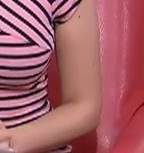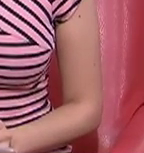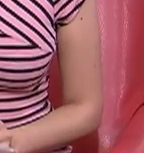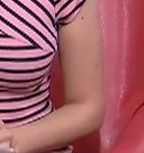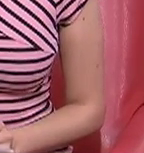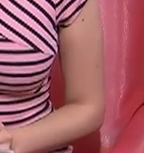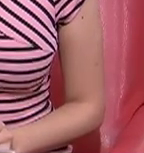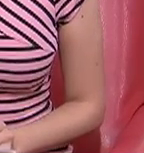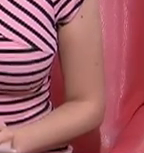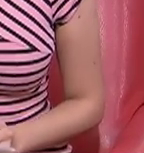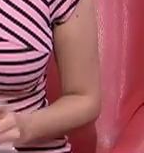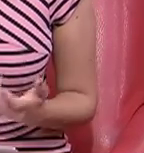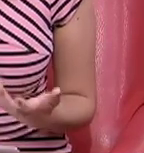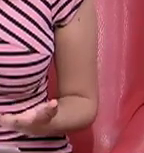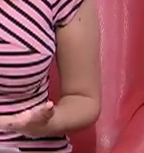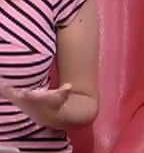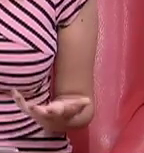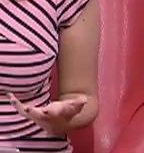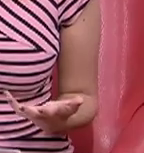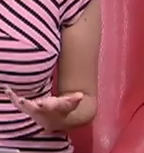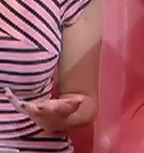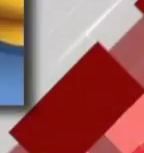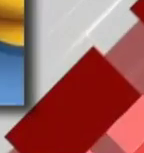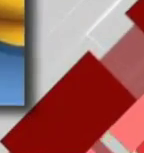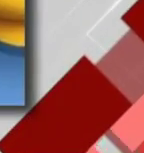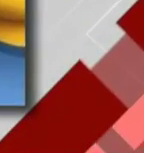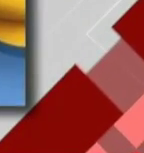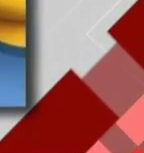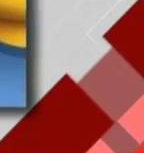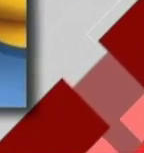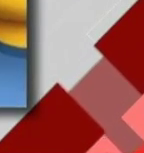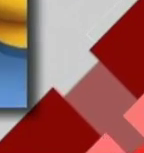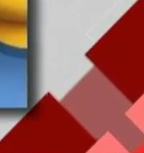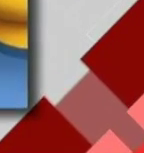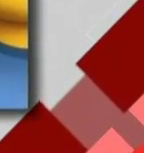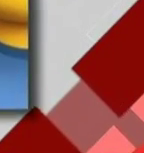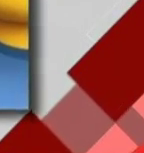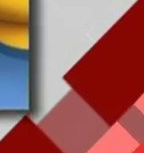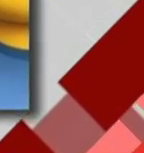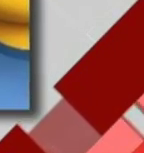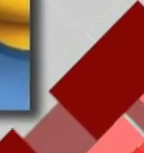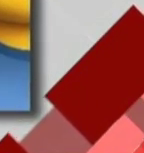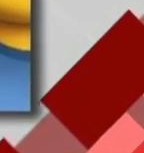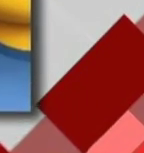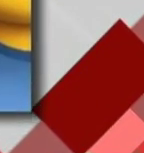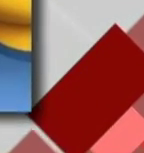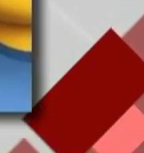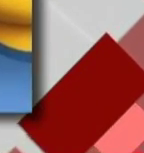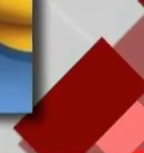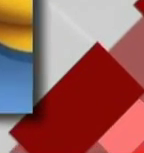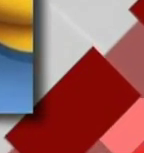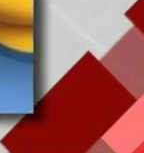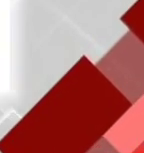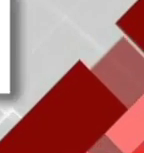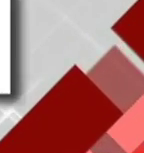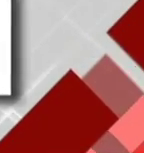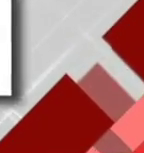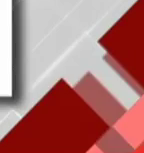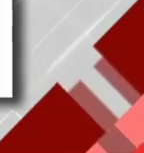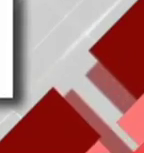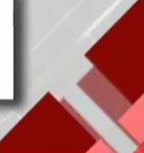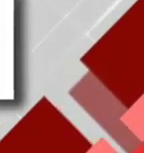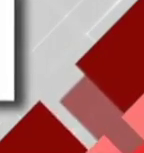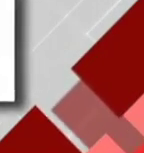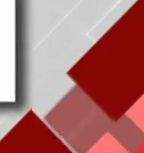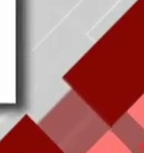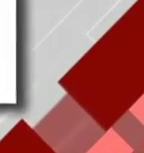parece que pretenden hacer a la tecnología más incluyente y accesible. En primer lugar, la multinacional norteamericana va